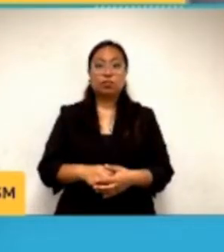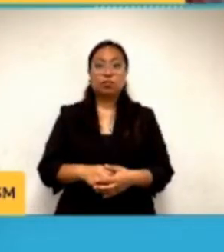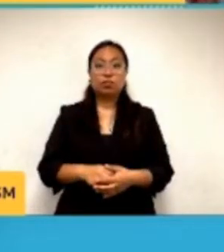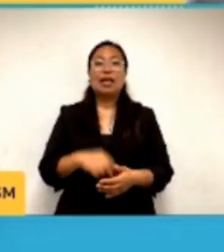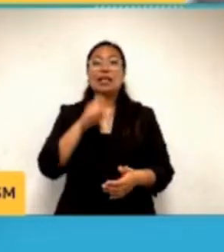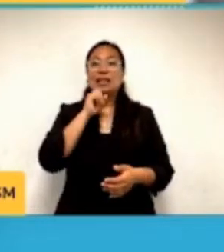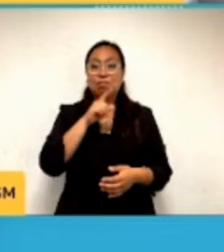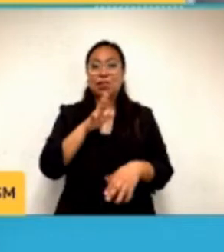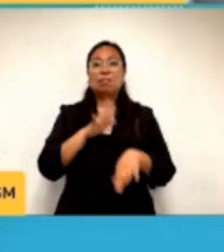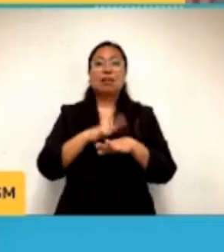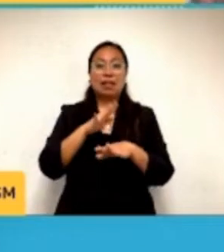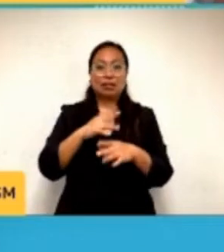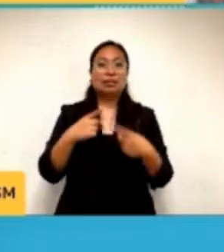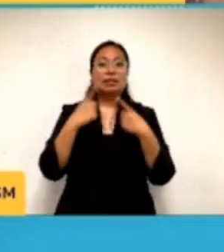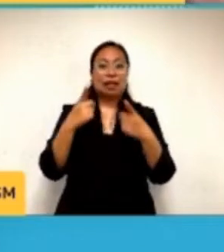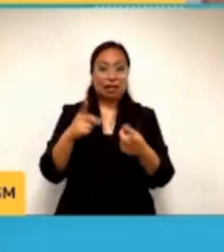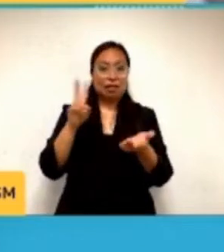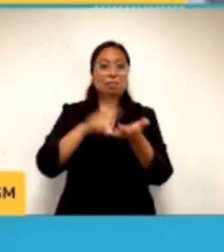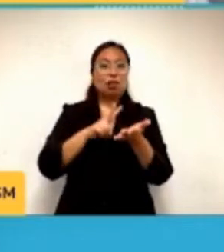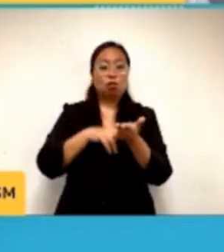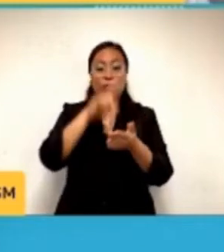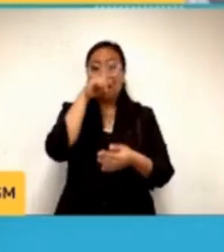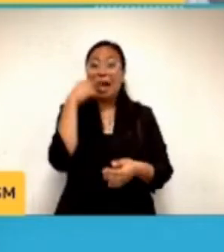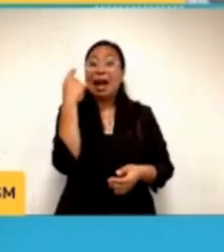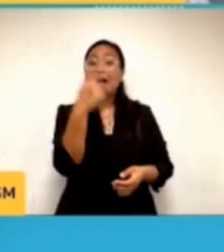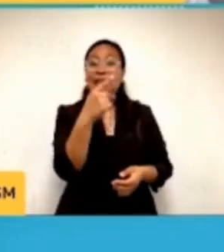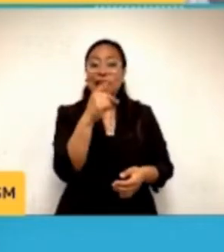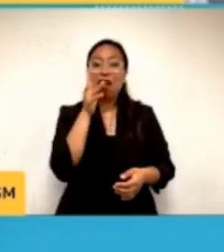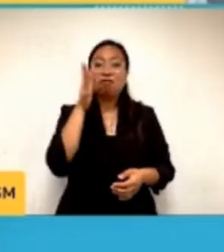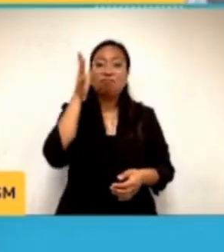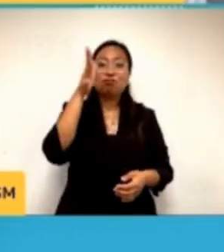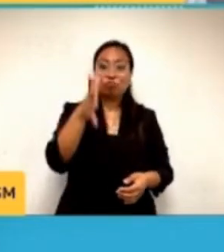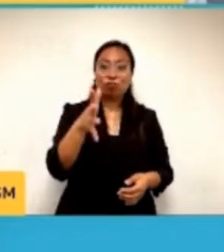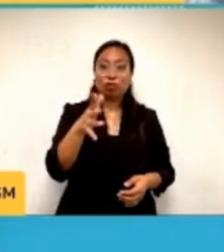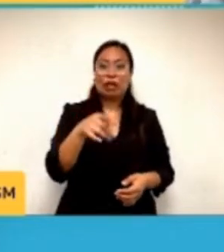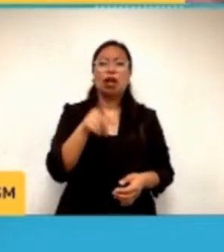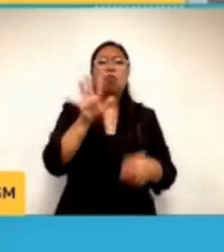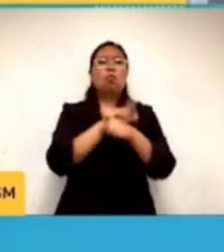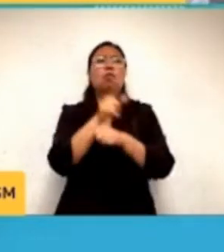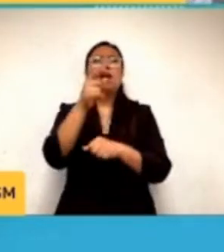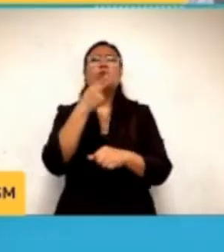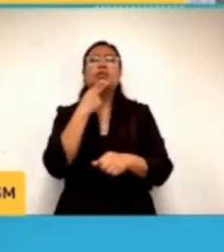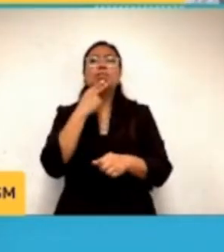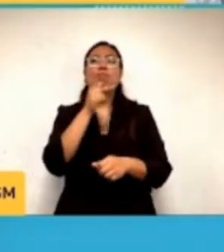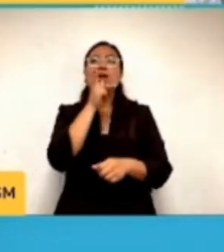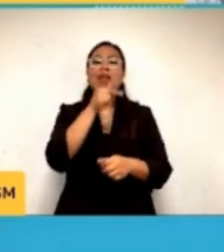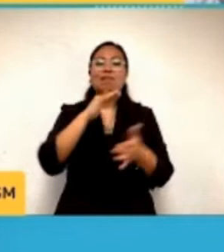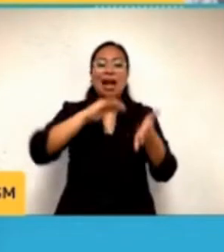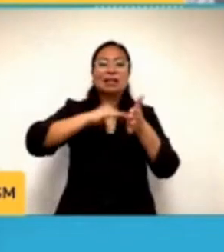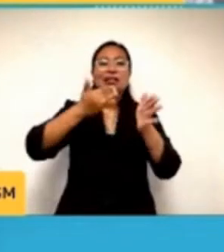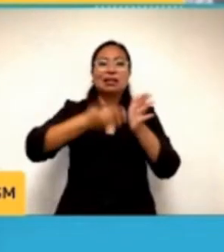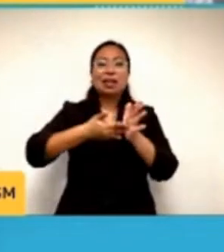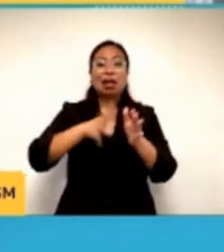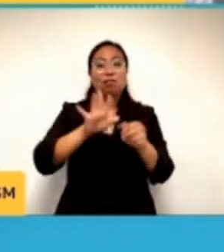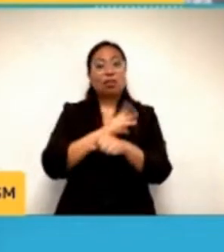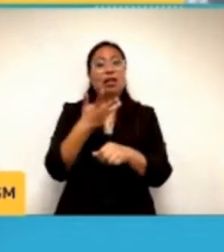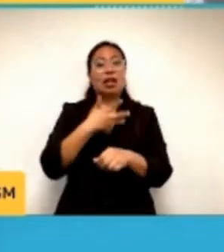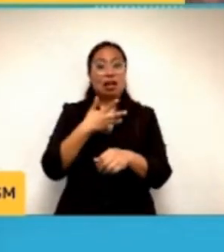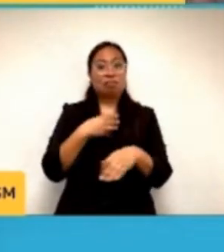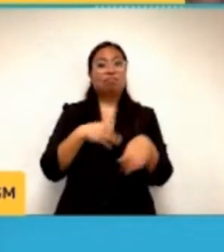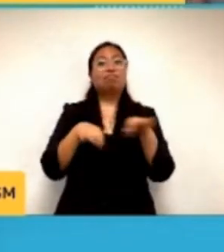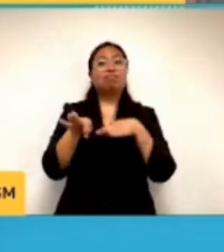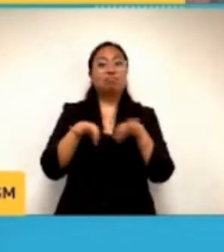también valor a ti. Entonces, vamos a partir de que hay que hacerlo estratégicamente porque tenemos mucho trabajo y muy poco